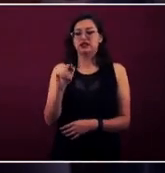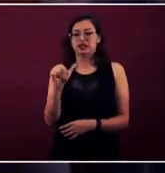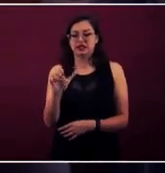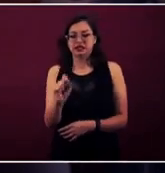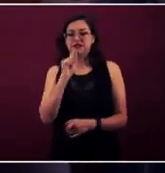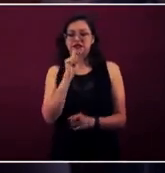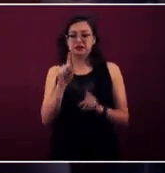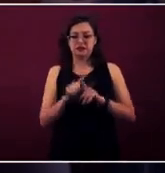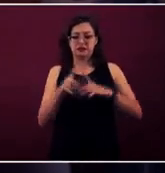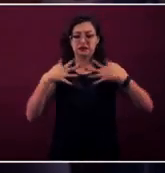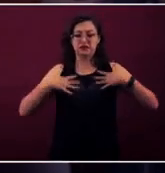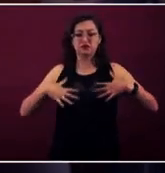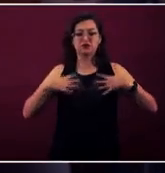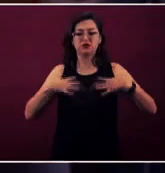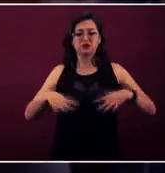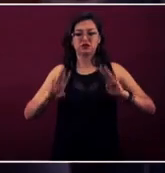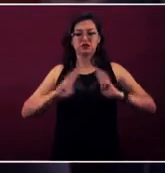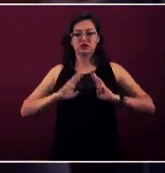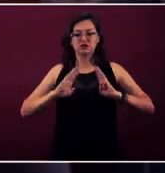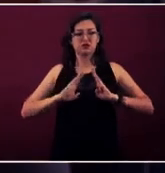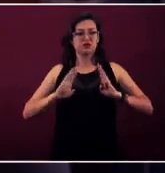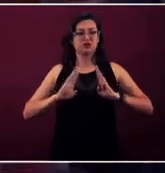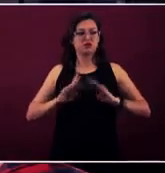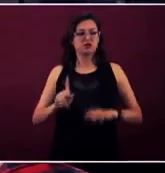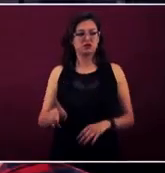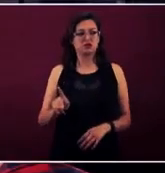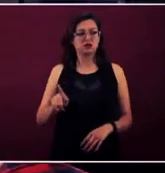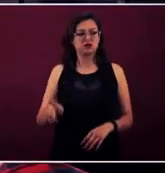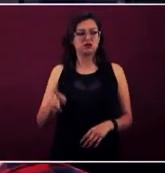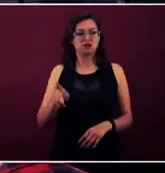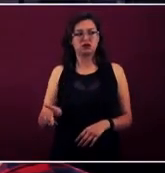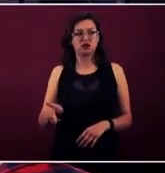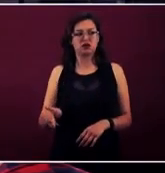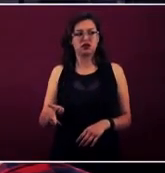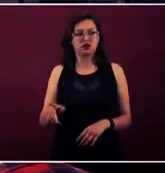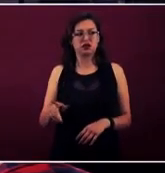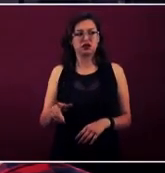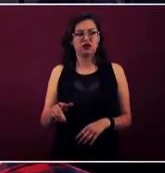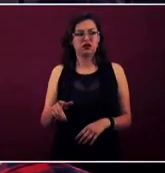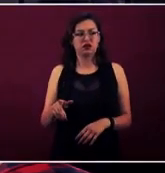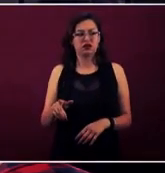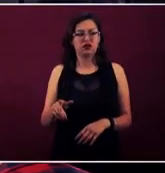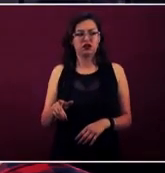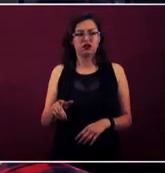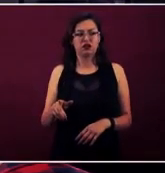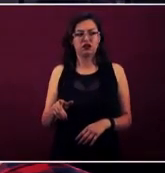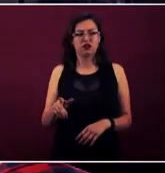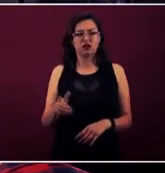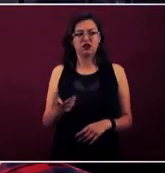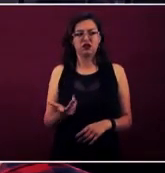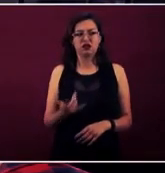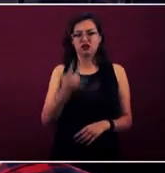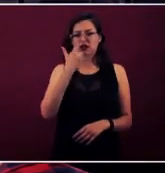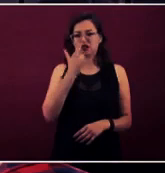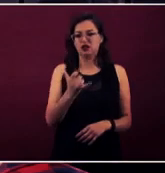uniformes militares. Y es paradójico, es casi surrealista ver un